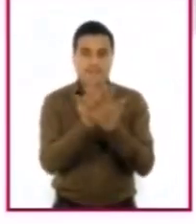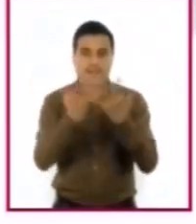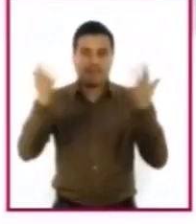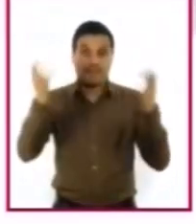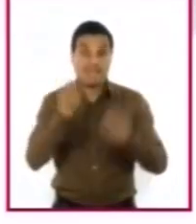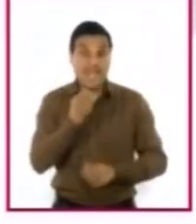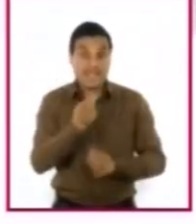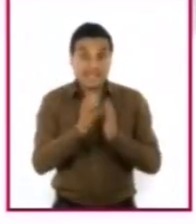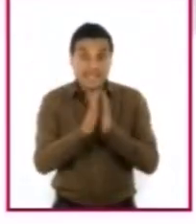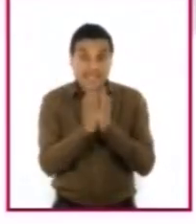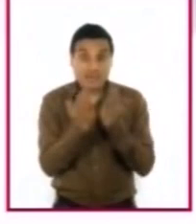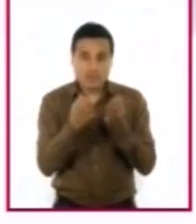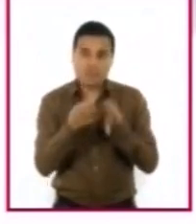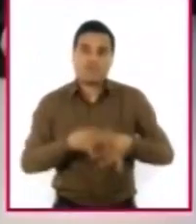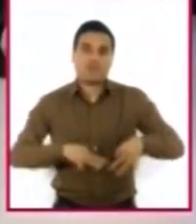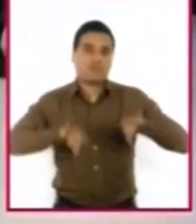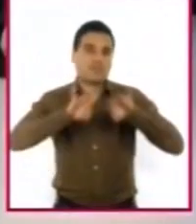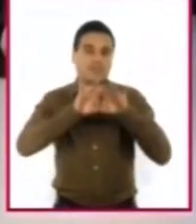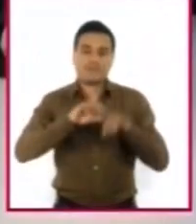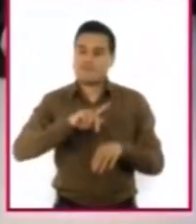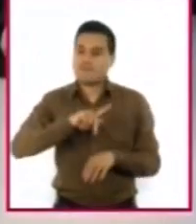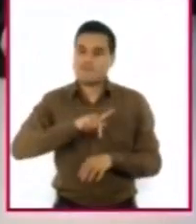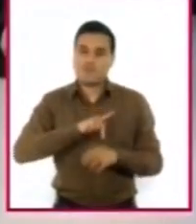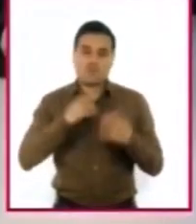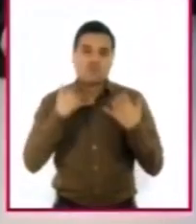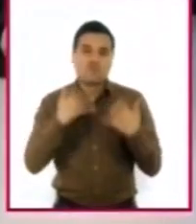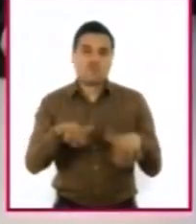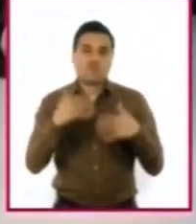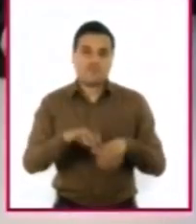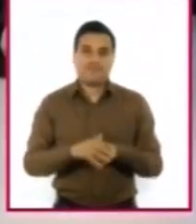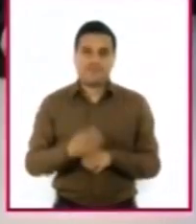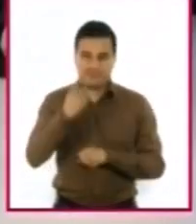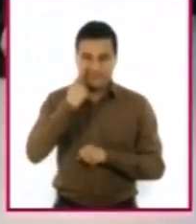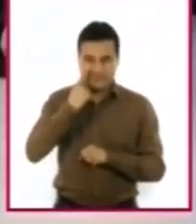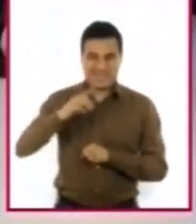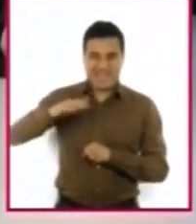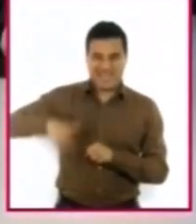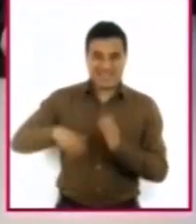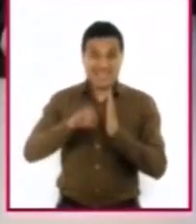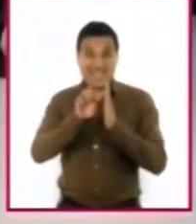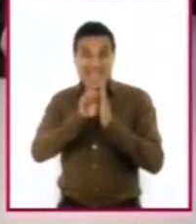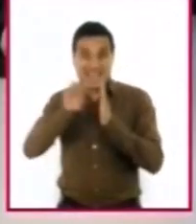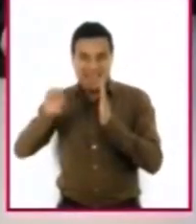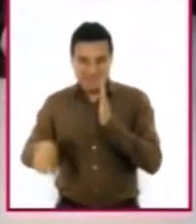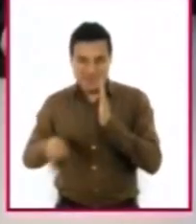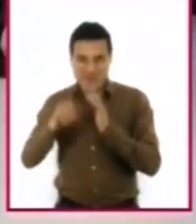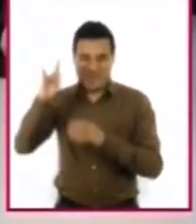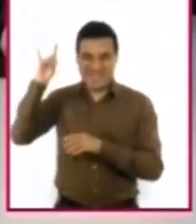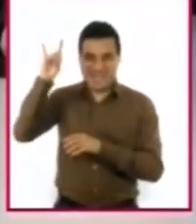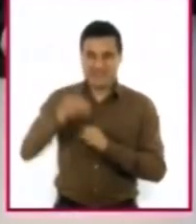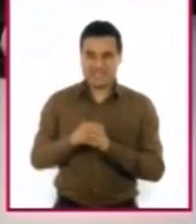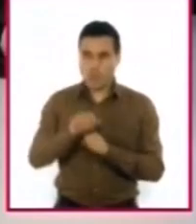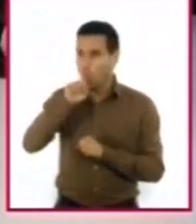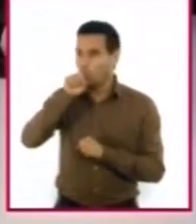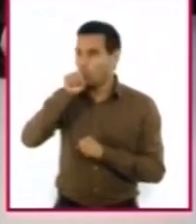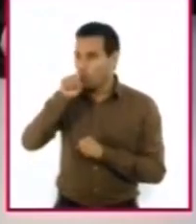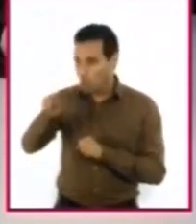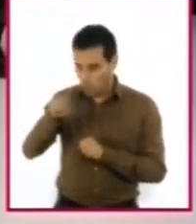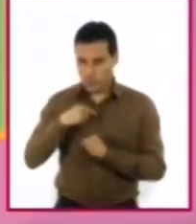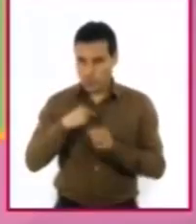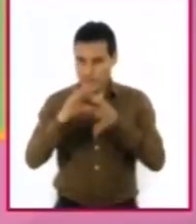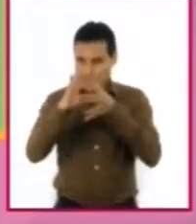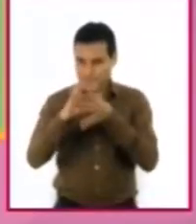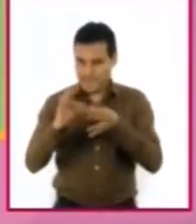más importante de toda mi vida. Tomaré prestadas tus jirafas para explicar la evolución por selección natural.